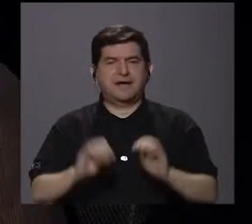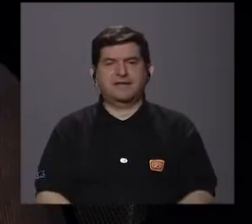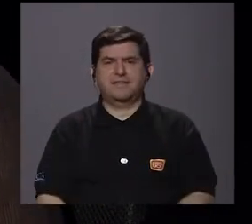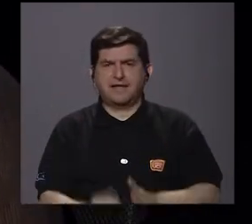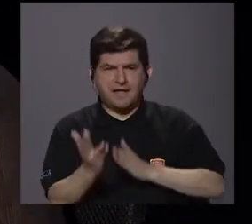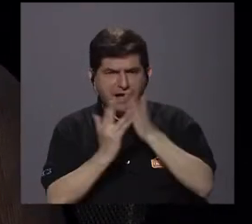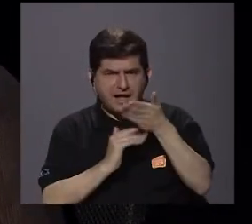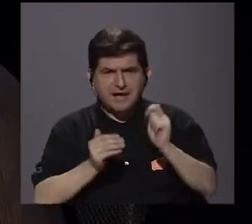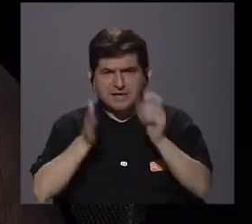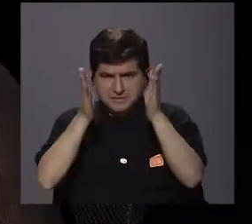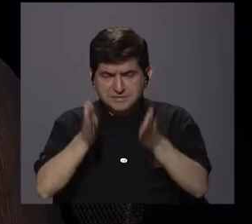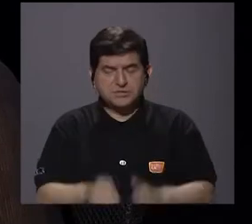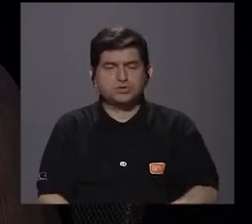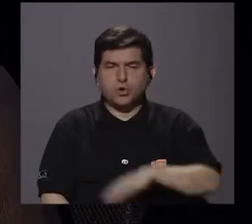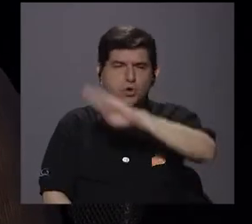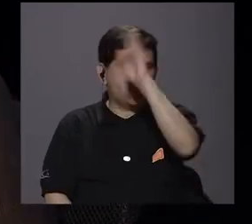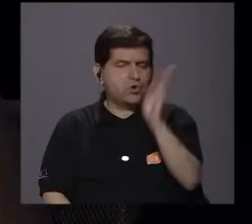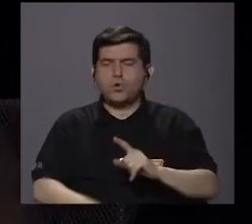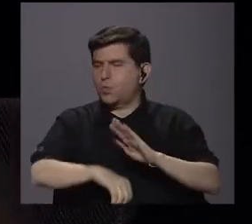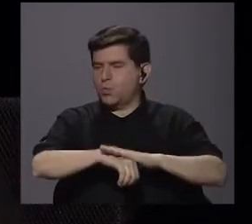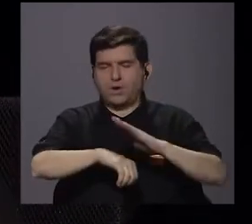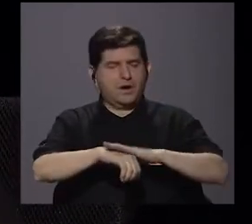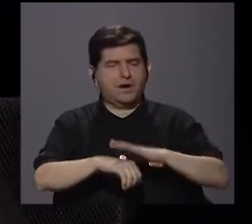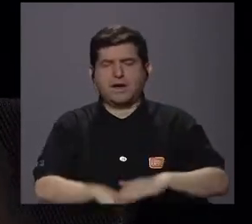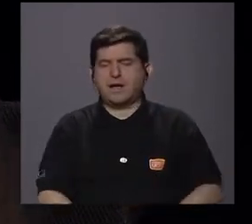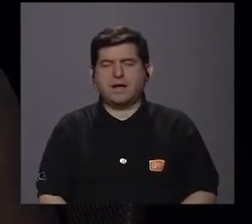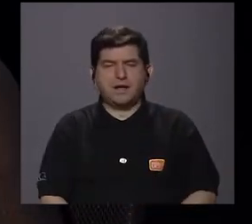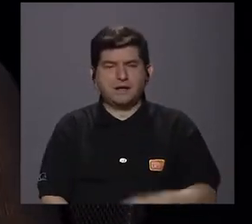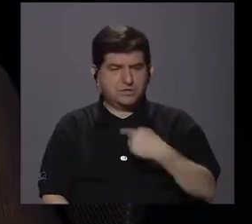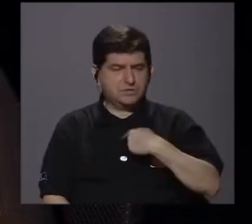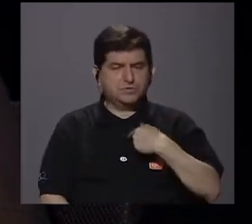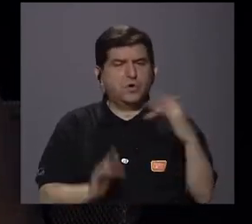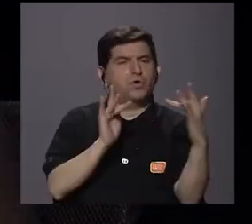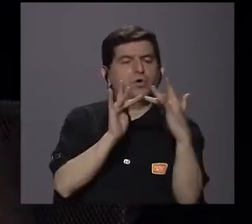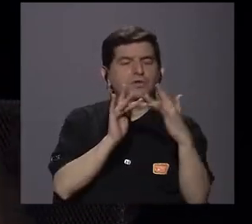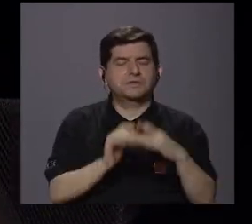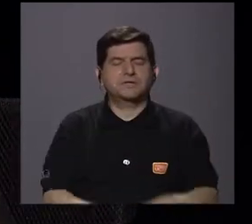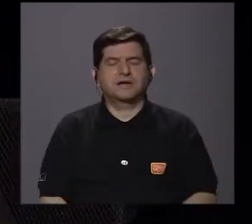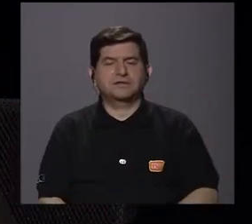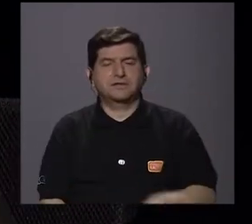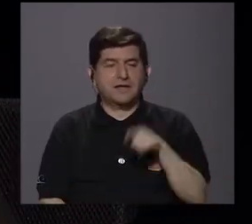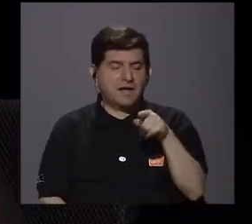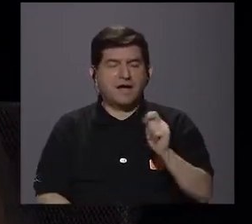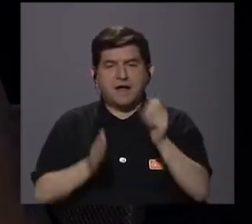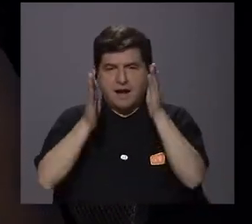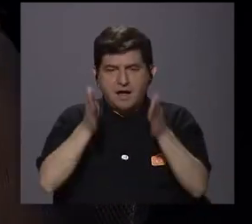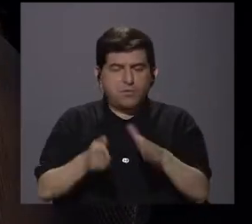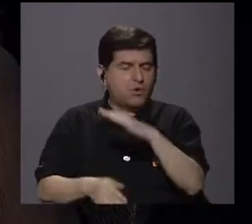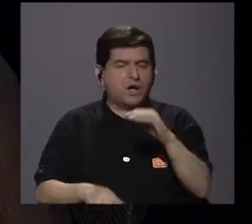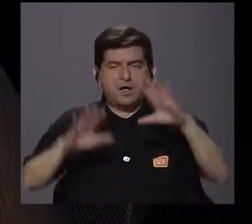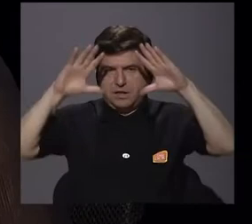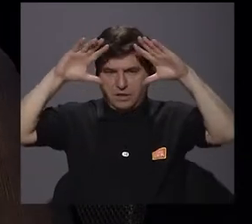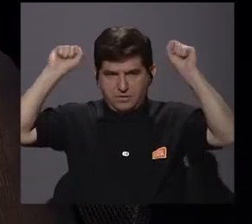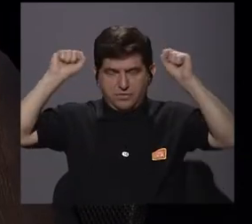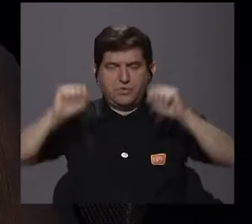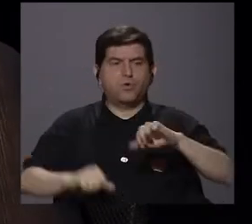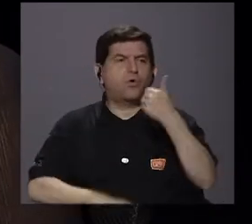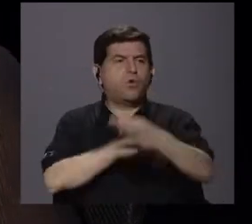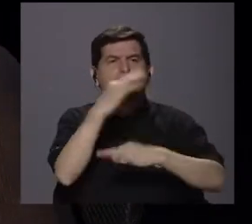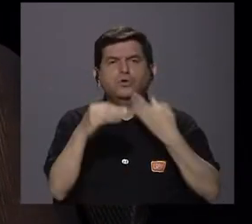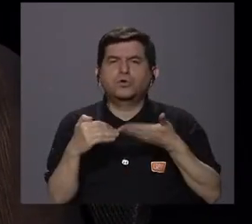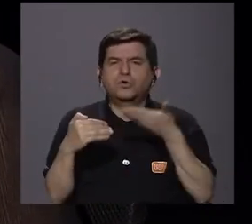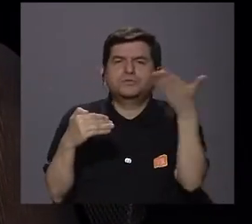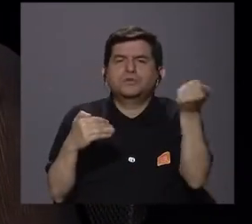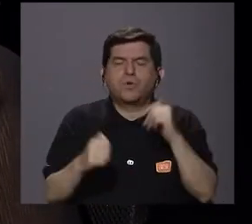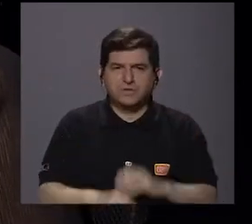¿Tenía acceso a un abogado? Nunca me permitieron llamar a un abogado, nunca me permitieron llamar a la embajada. Hicieron otro tipo